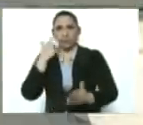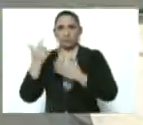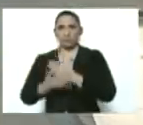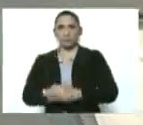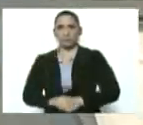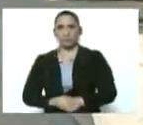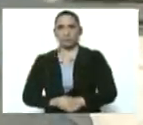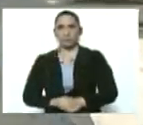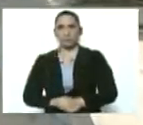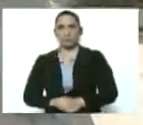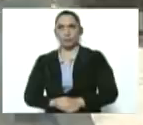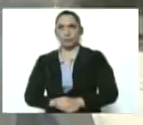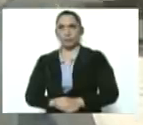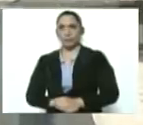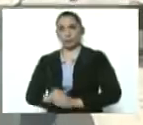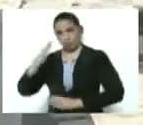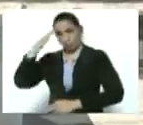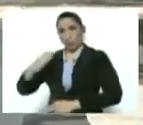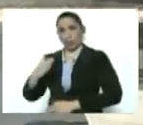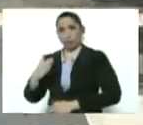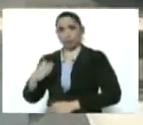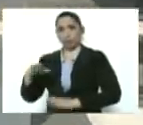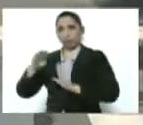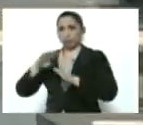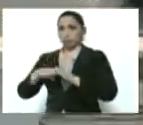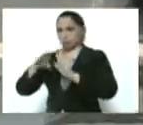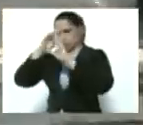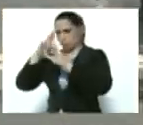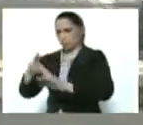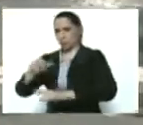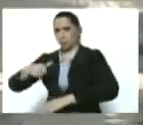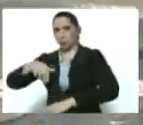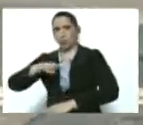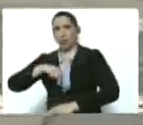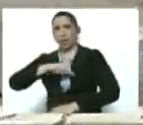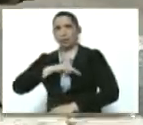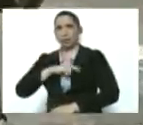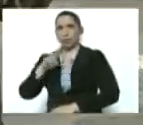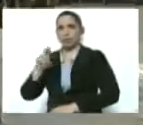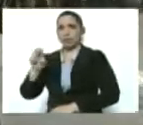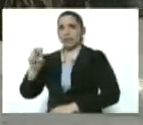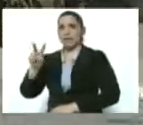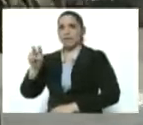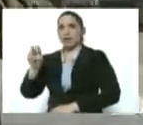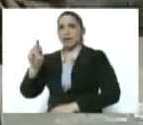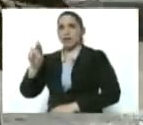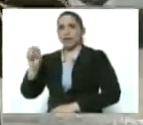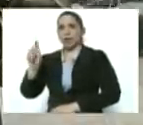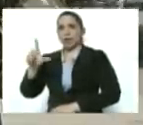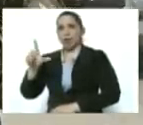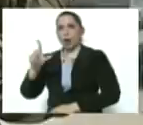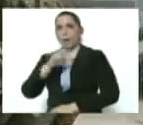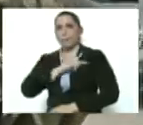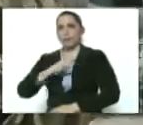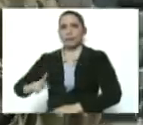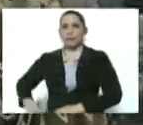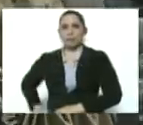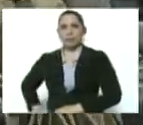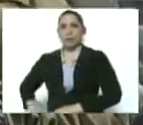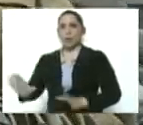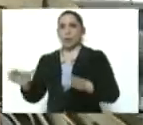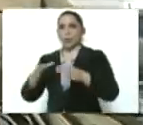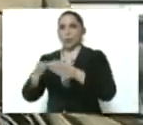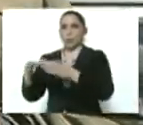del jefe cumpliendo instrucciones nuestro mayor general néstor luis reverol torres vicepresidente sectorial y obras